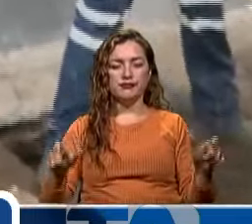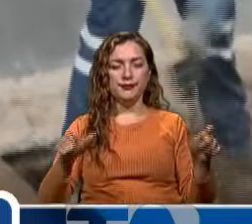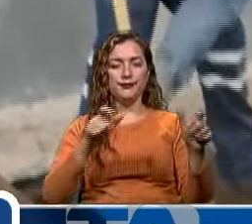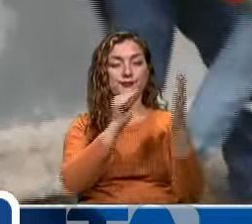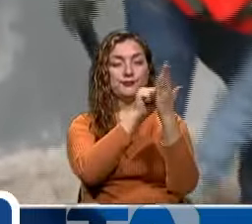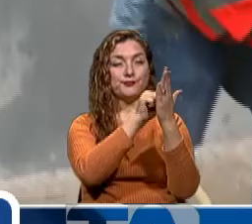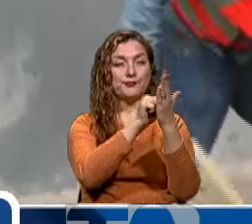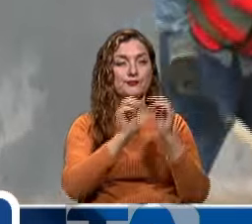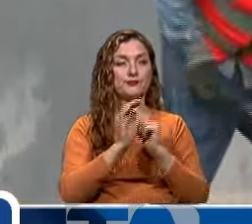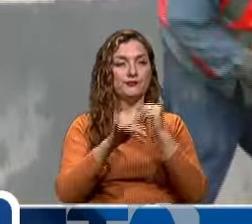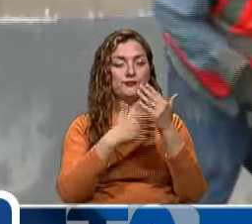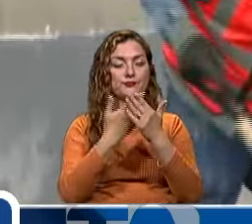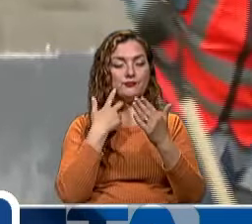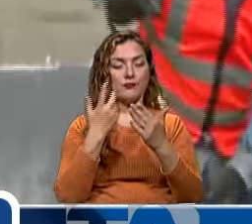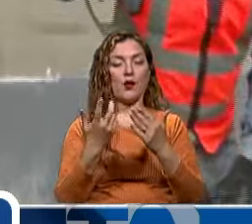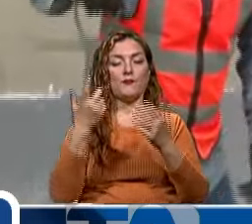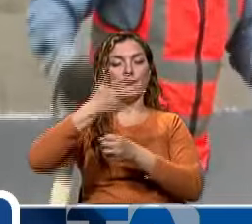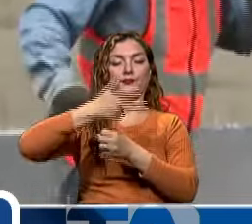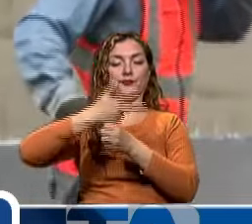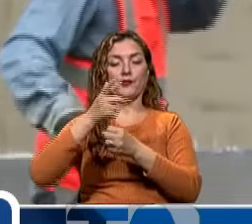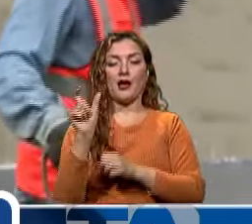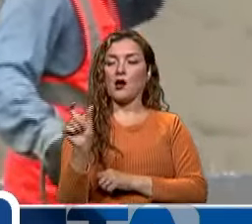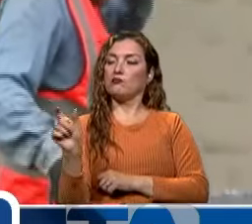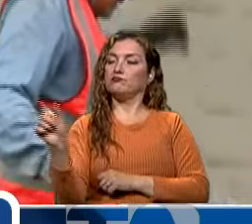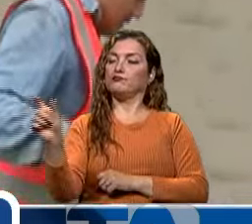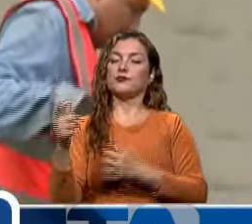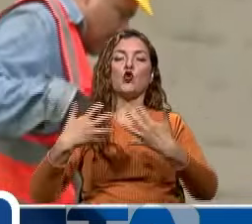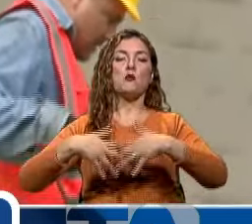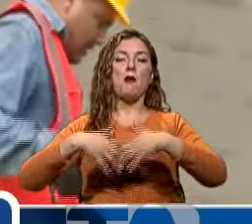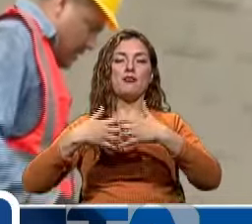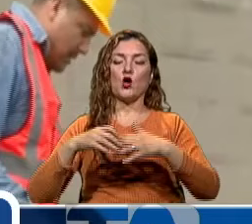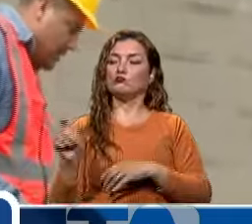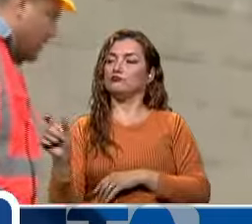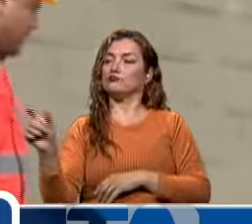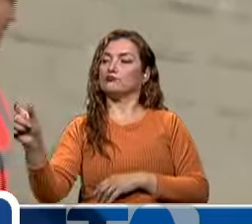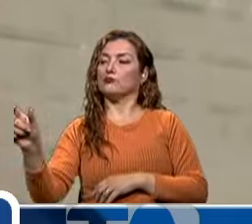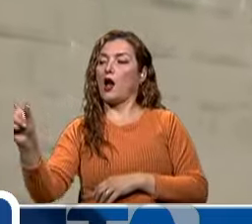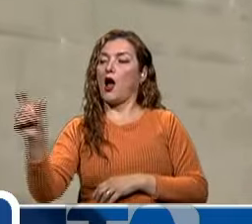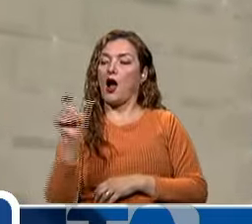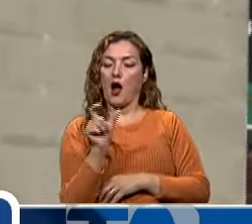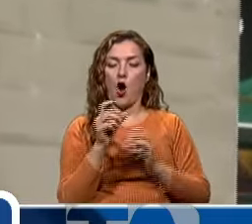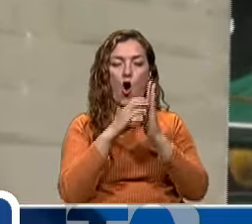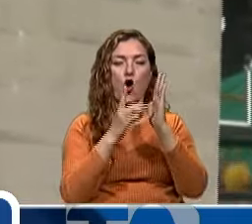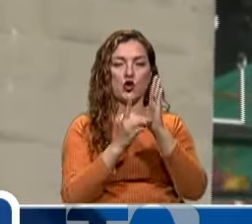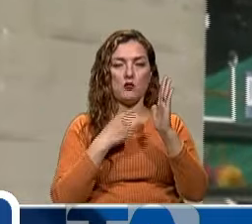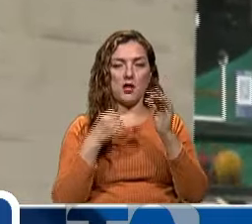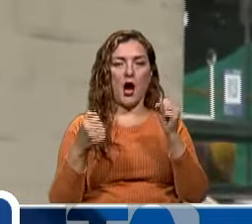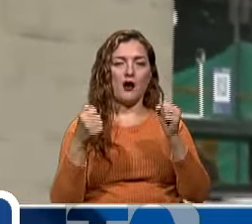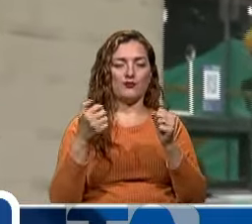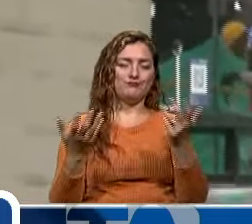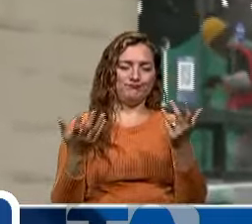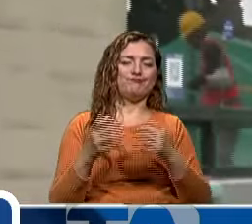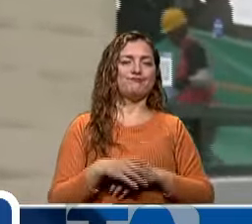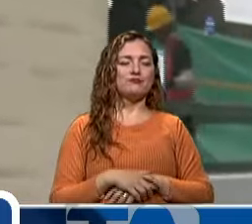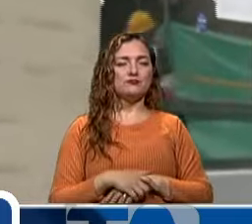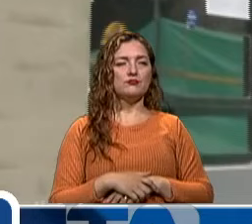cámaras para tickets automáticos. Entonces se van a evitar muchas cosas en el tema de seguridad. Okay. Son 30 días que tienen como plazo para